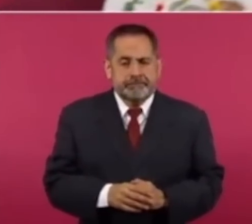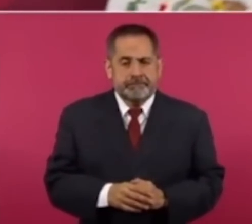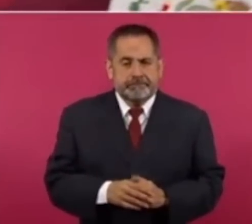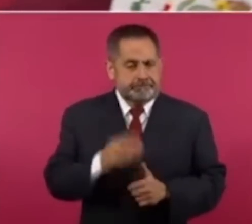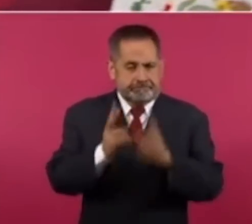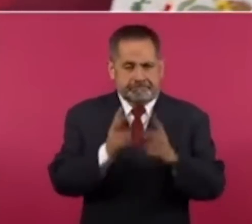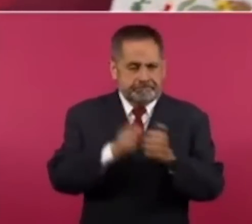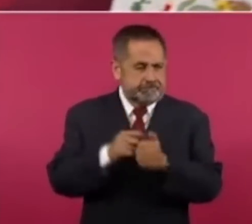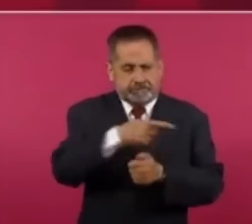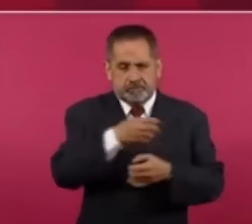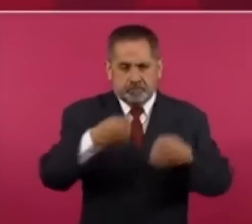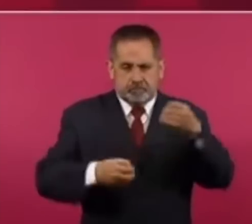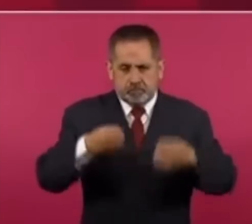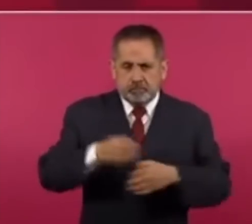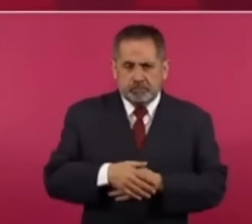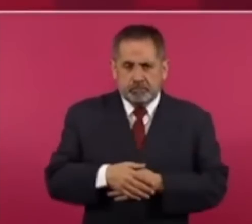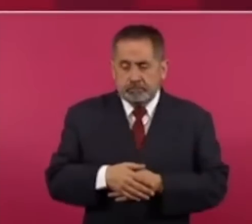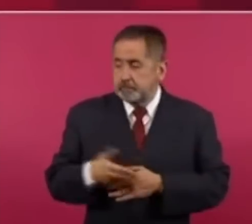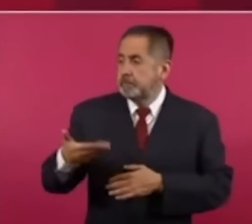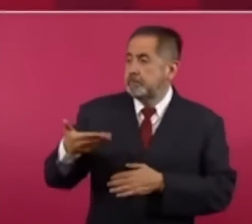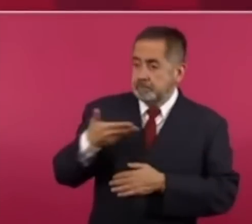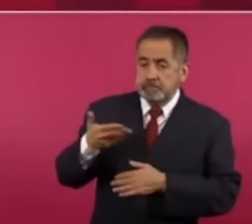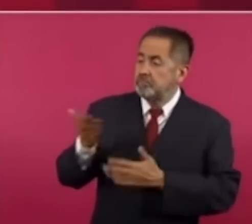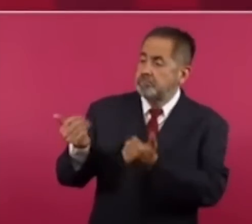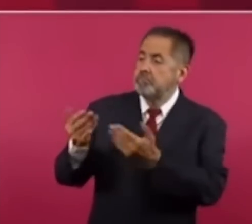hablamos con el juez. Nos pidió un oficio.